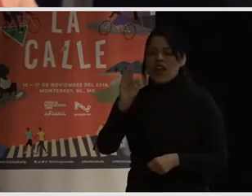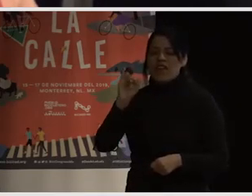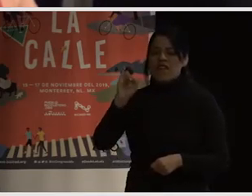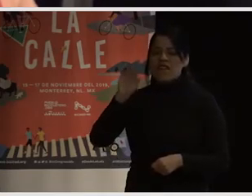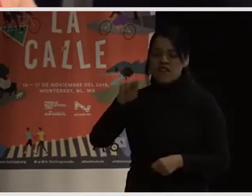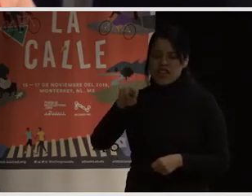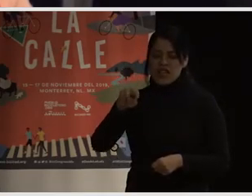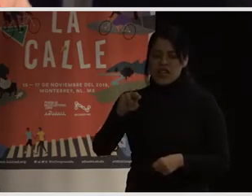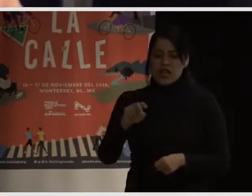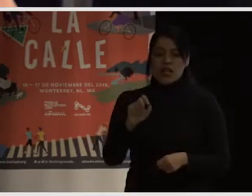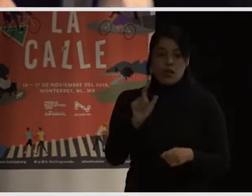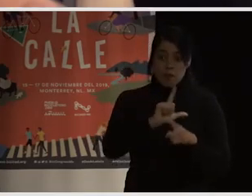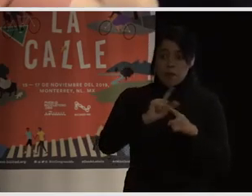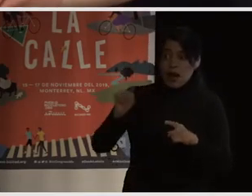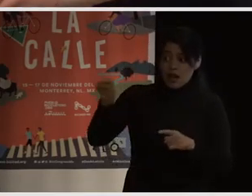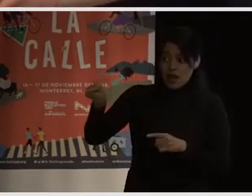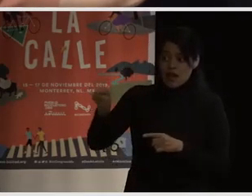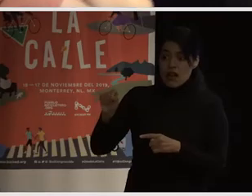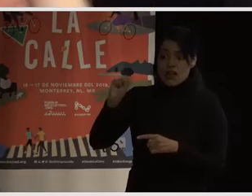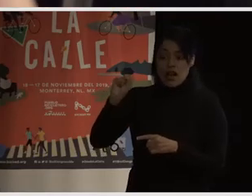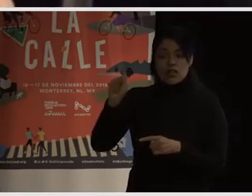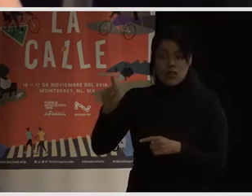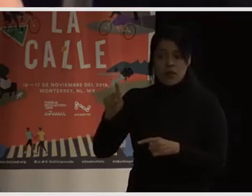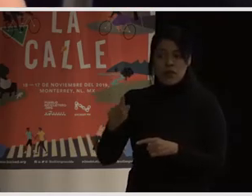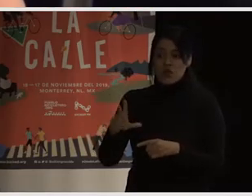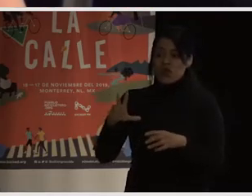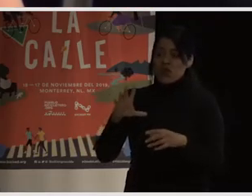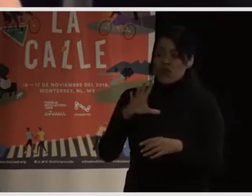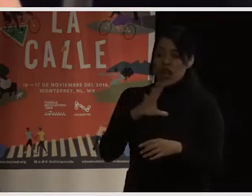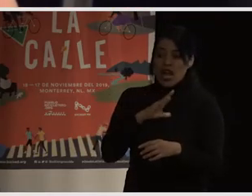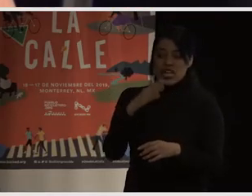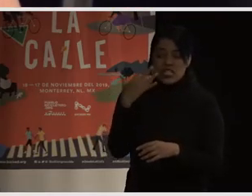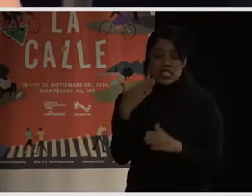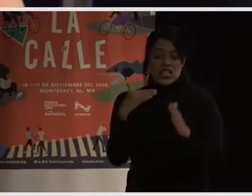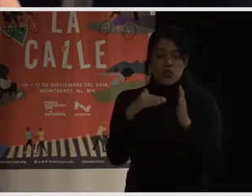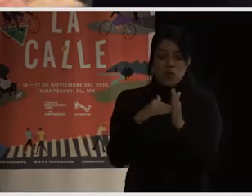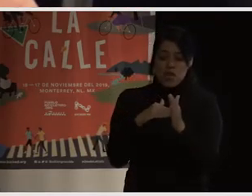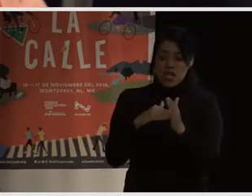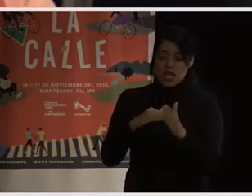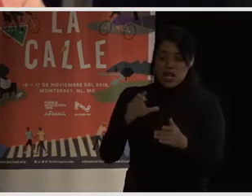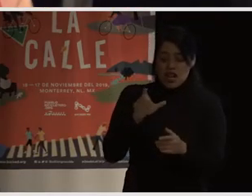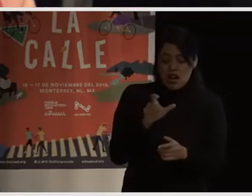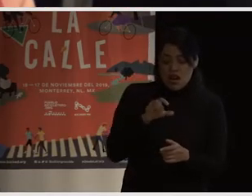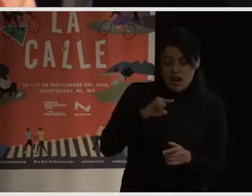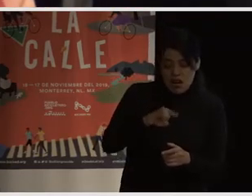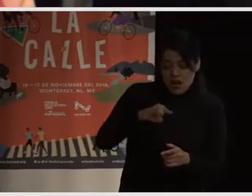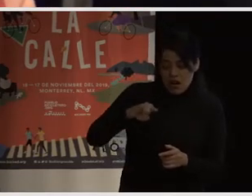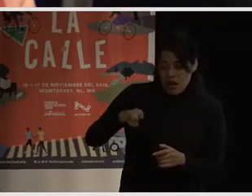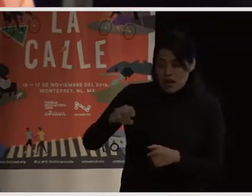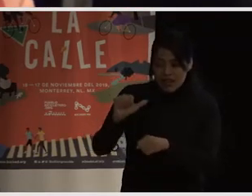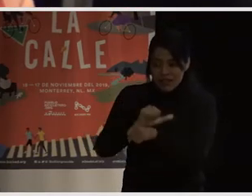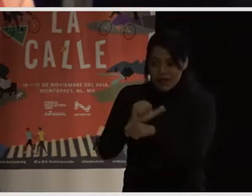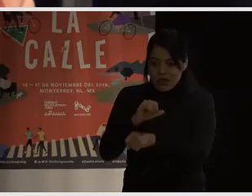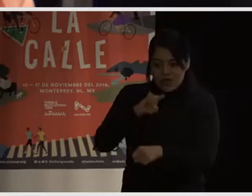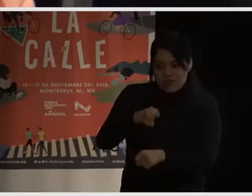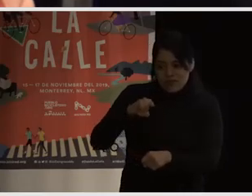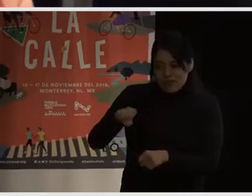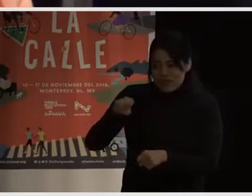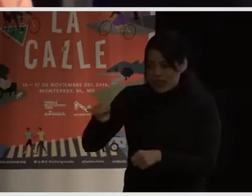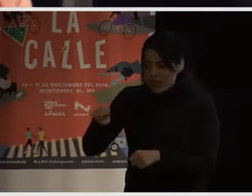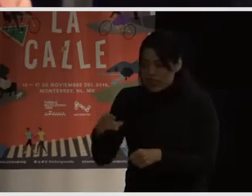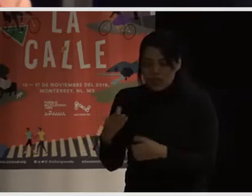que desgraciadamente son centros comerciales con más de 5 mil cajones de estacionamiento que en su mayoría ni siquiera se